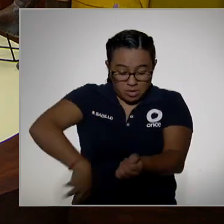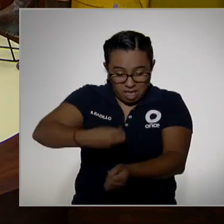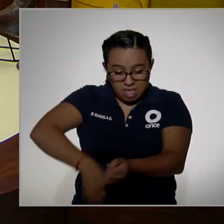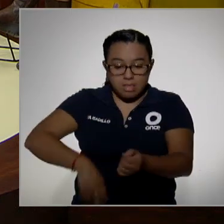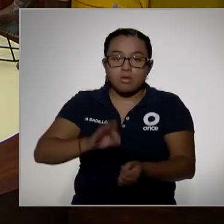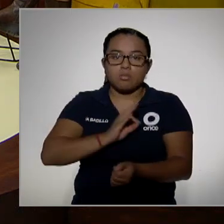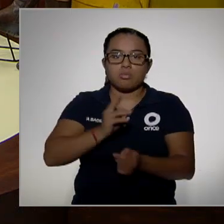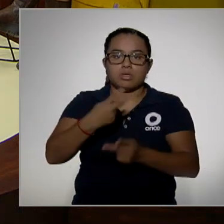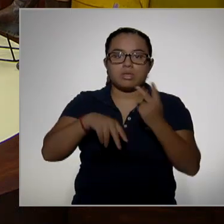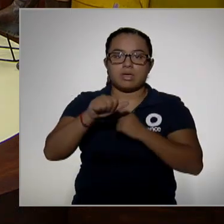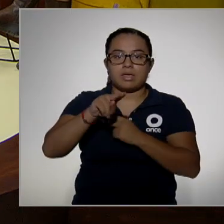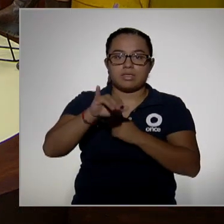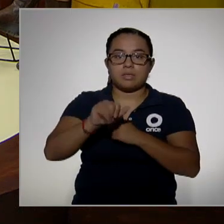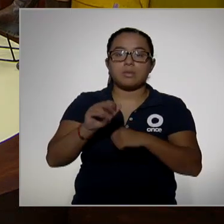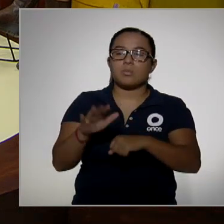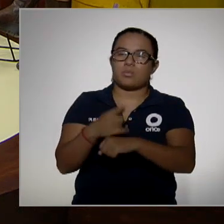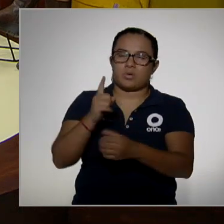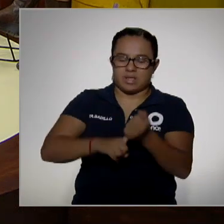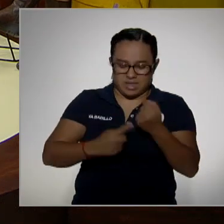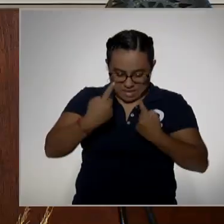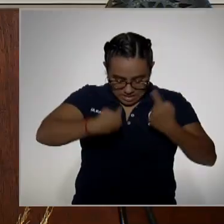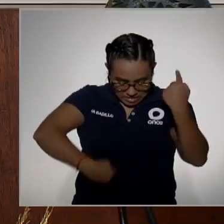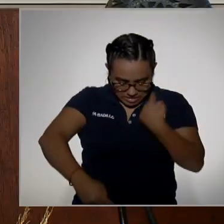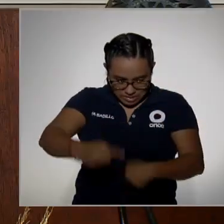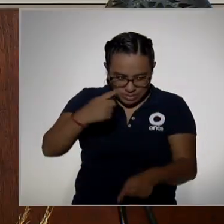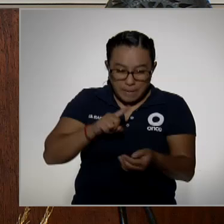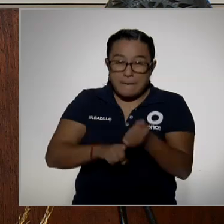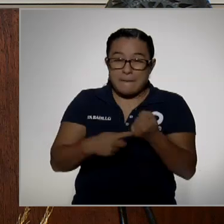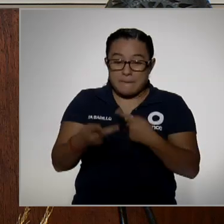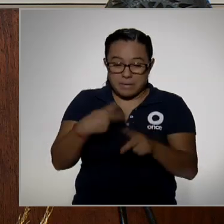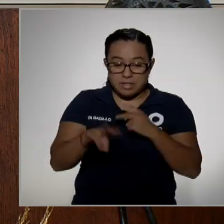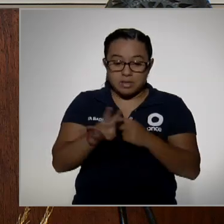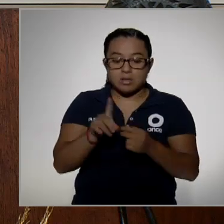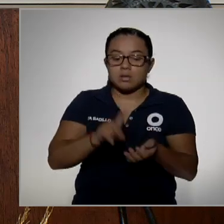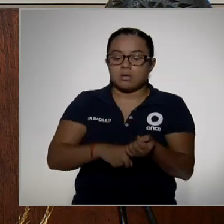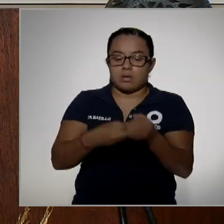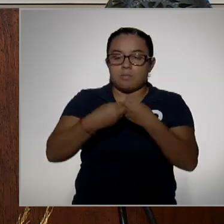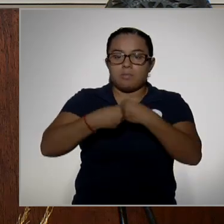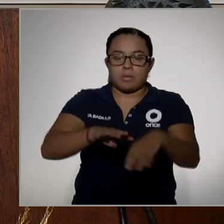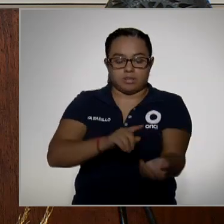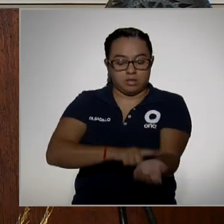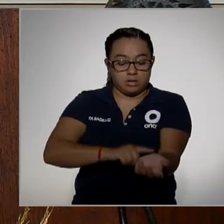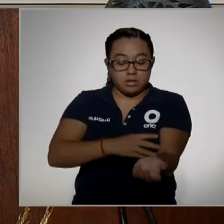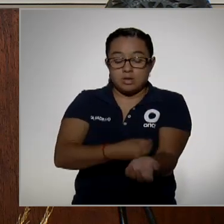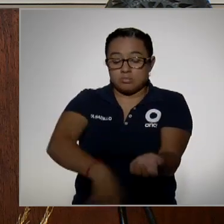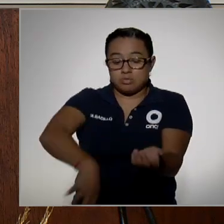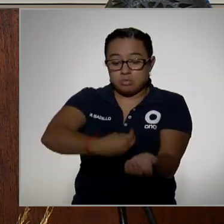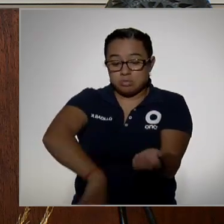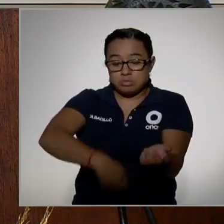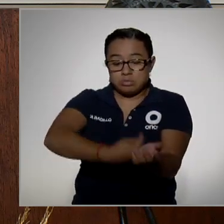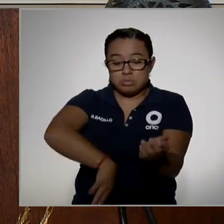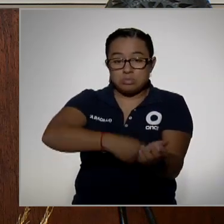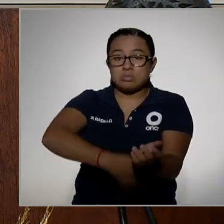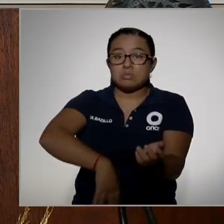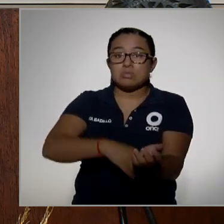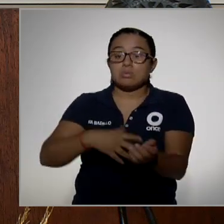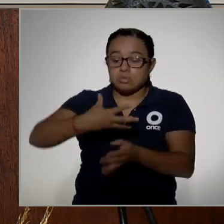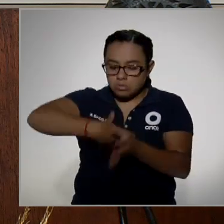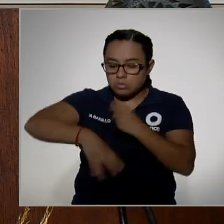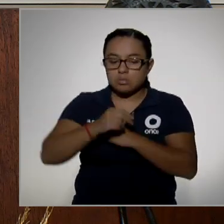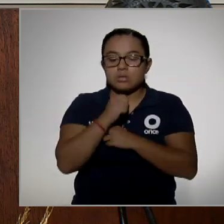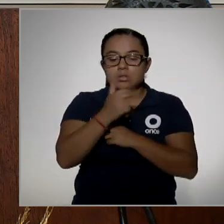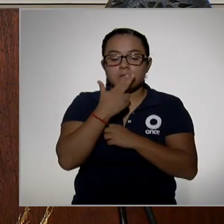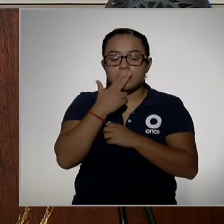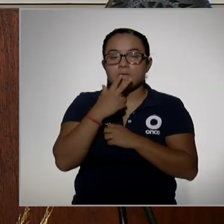tener anemia porque porque todos los camioncitos que me llevan mis nutrientes se me van a perder se están yendo y no estoy compensando y luego en